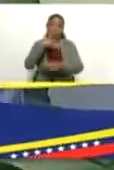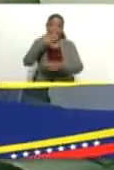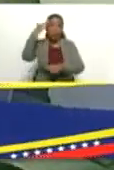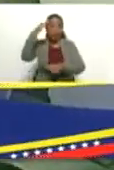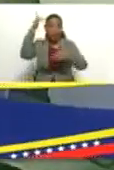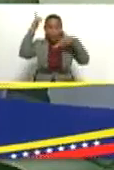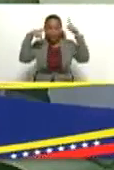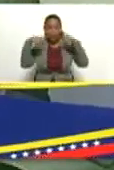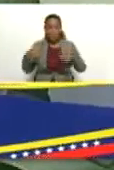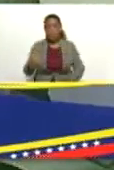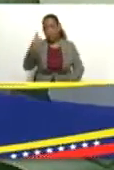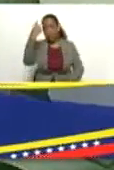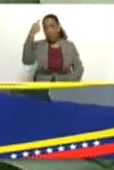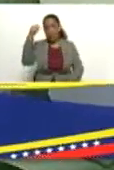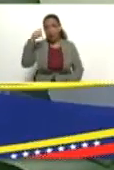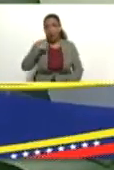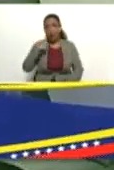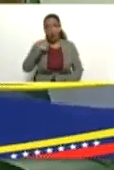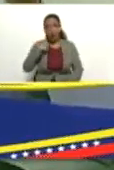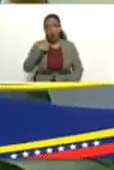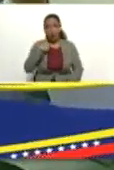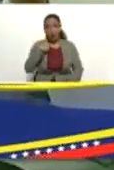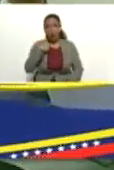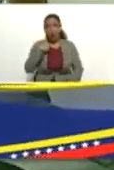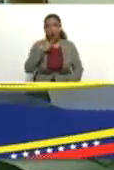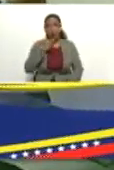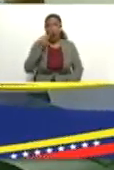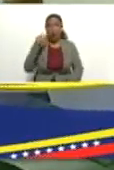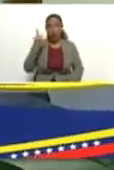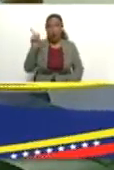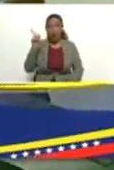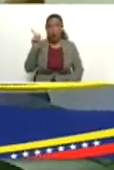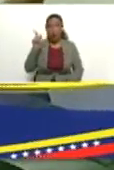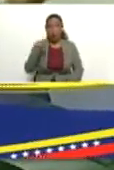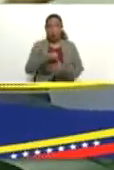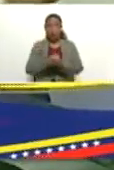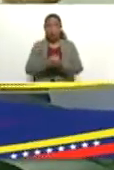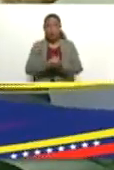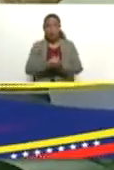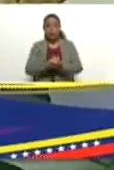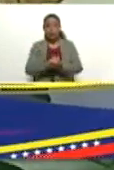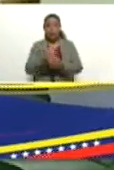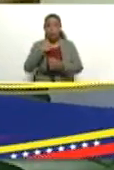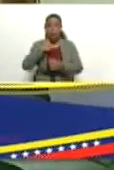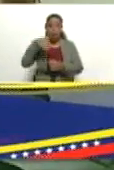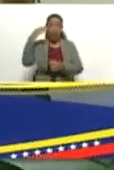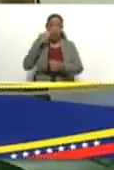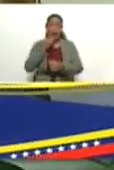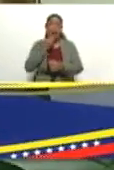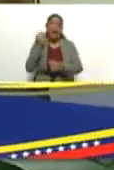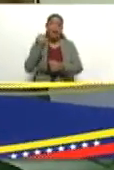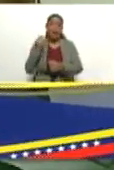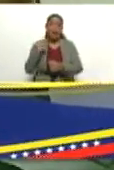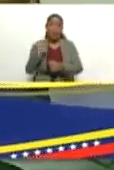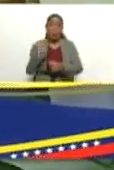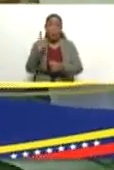Chávez, por primera vez en mi vida, siendo un muchacho, Wilmer, como dijiste tú, cuando yo era joven,